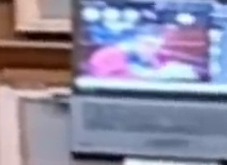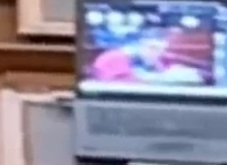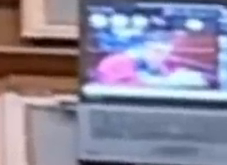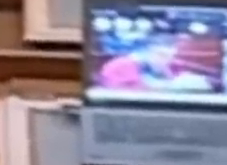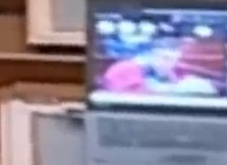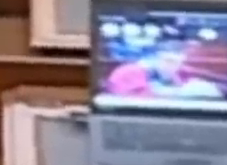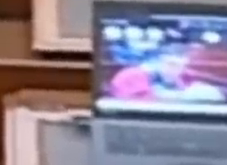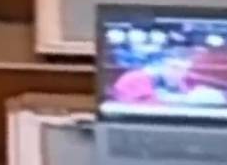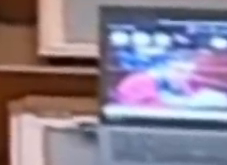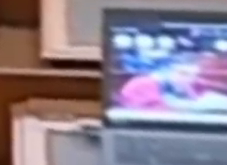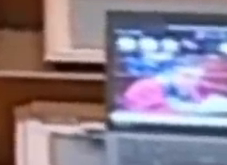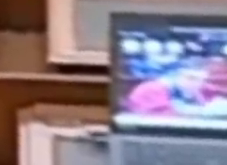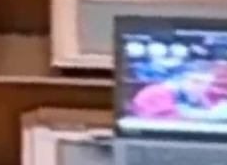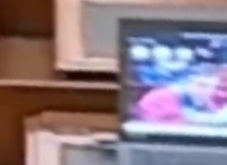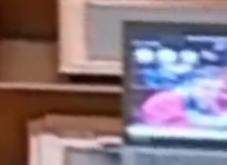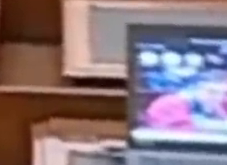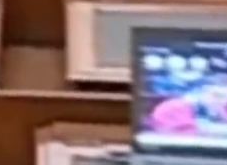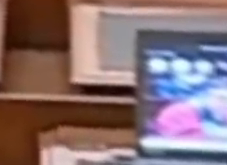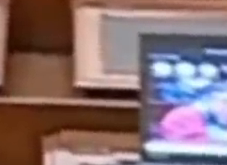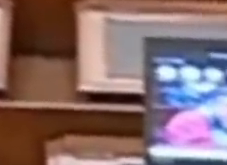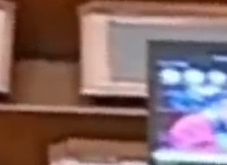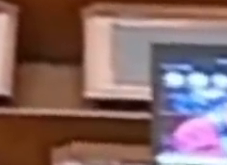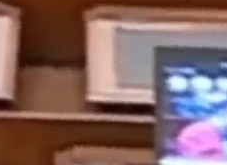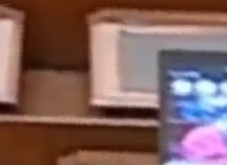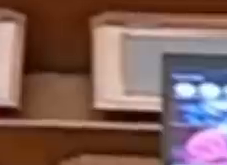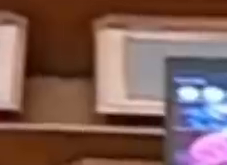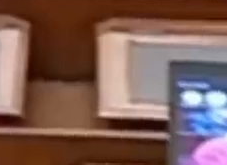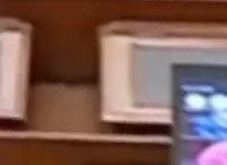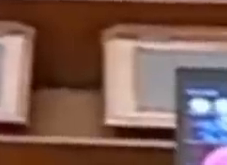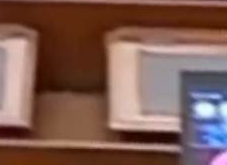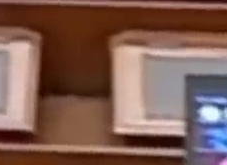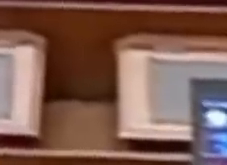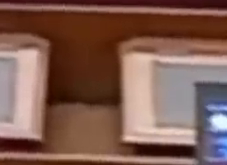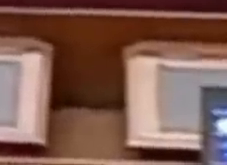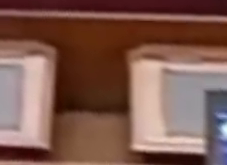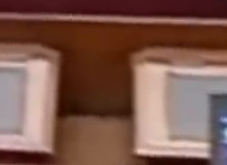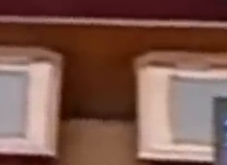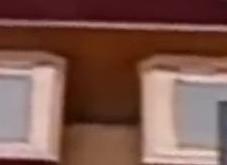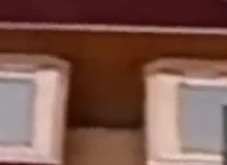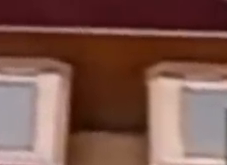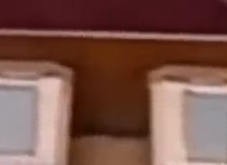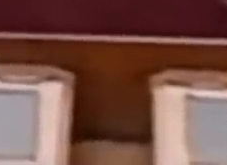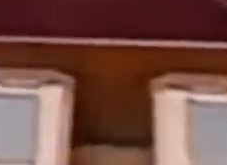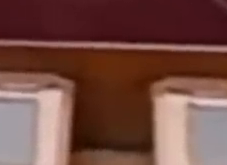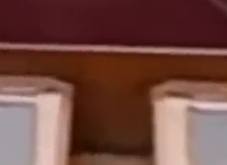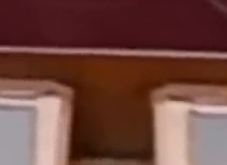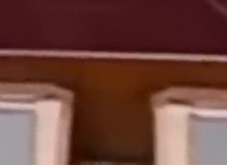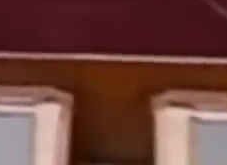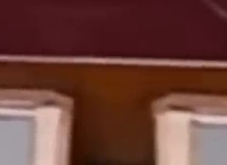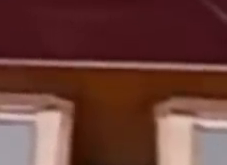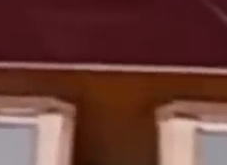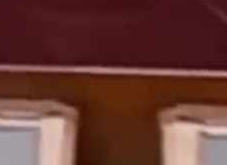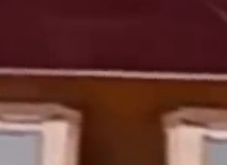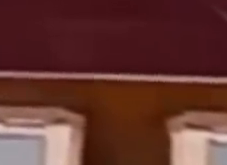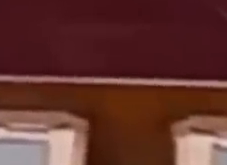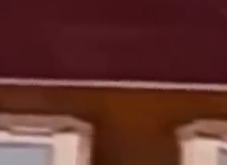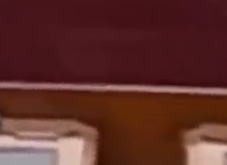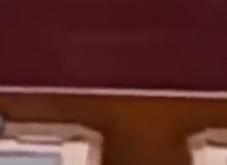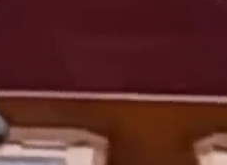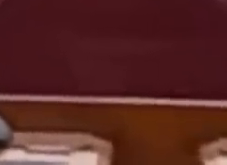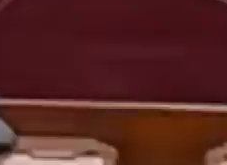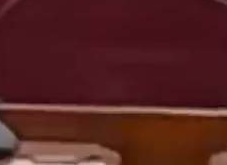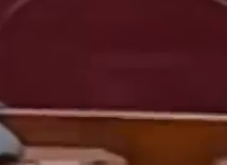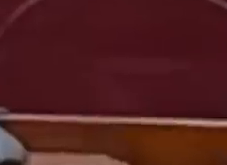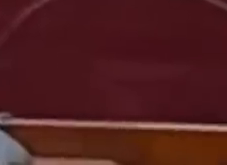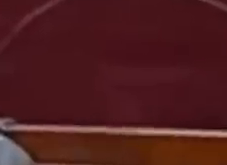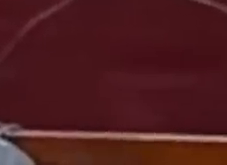Paredes porque permite dilucidar para que todo el país que nos está viendo por intermedio de los medios de comunicación